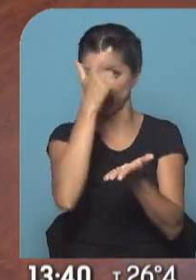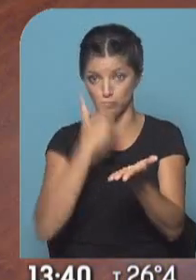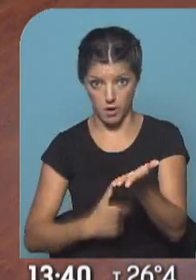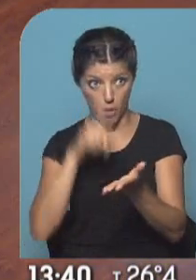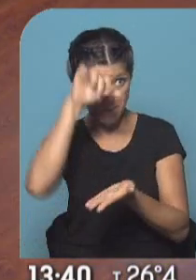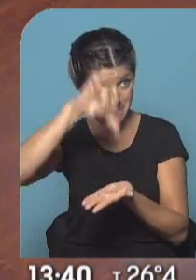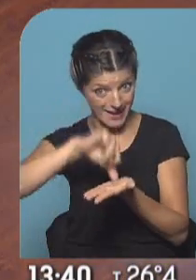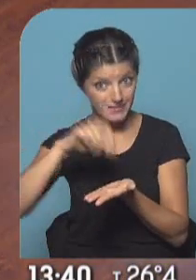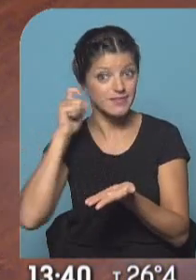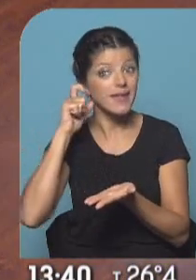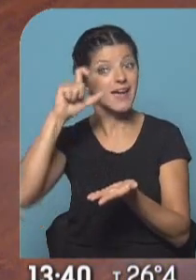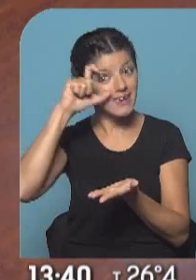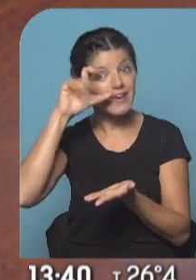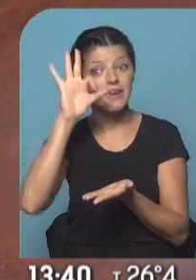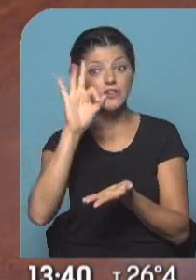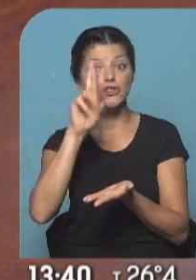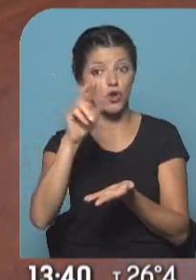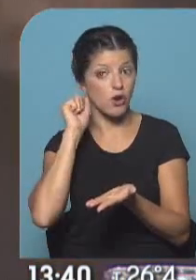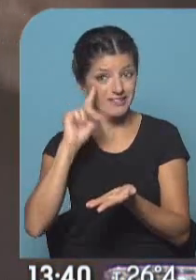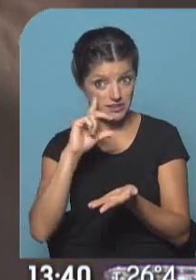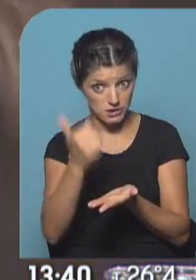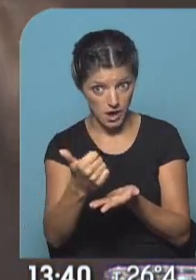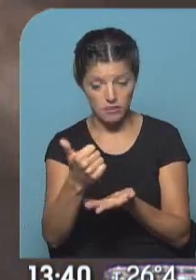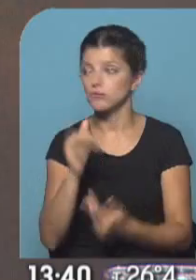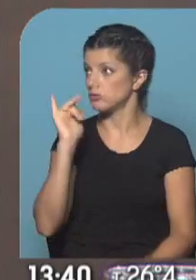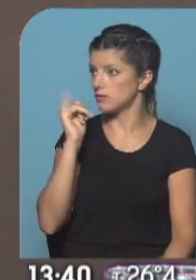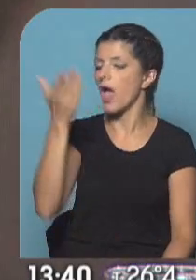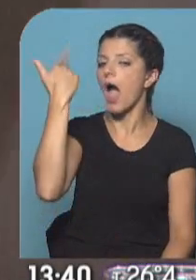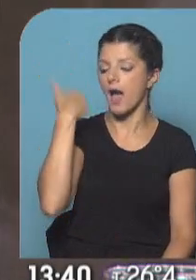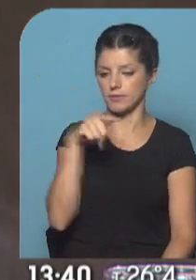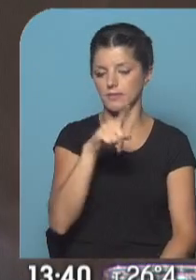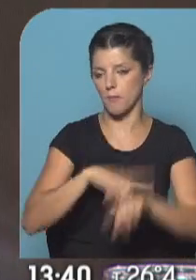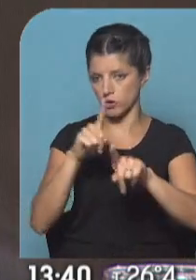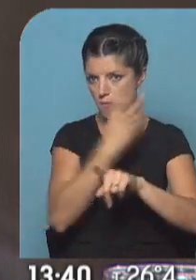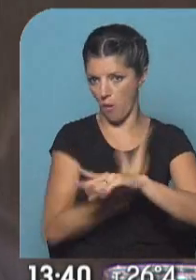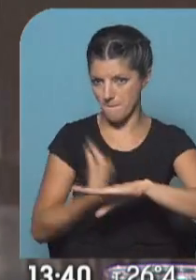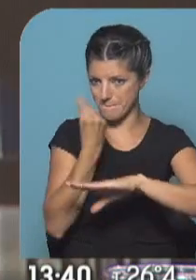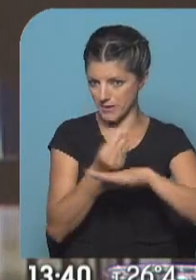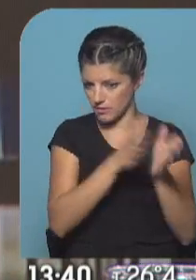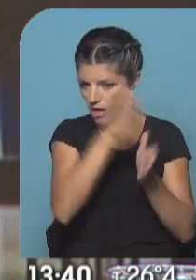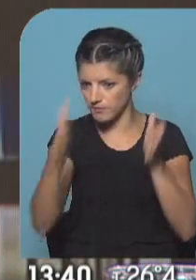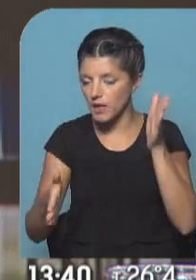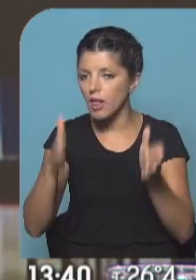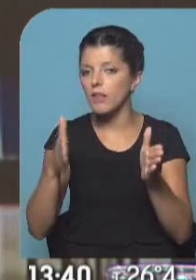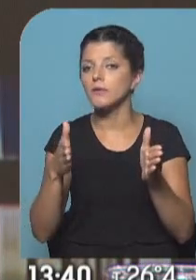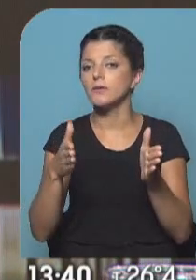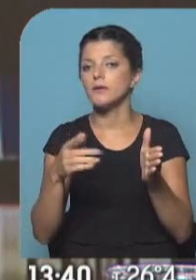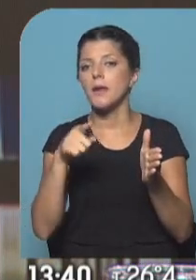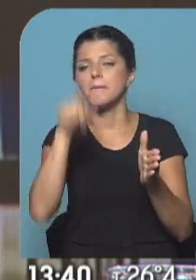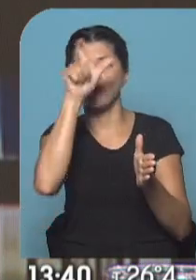Georgia. Así es, de la casi década en la que fue presidente, se habla de